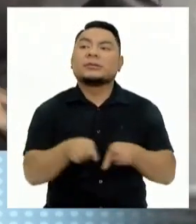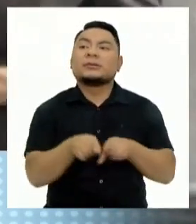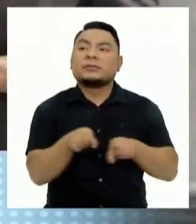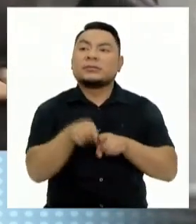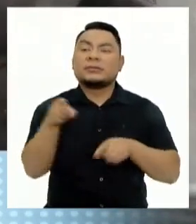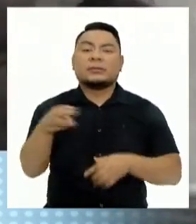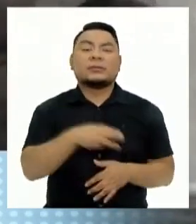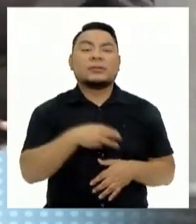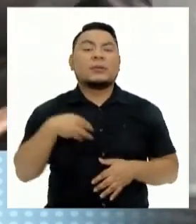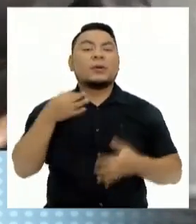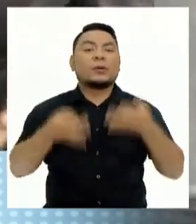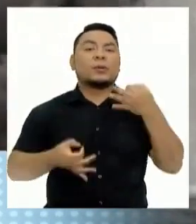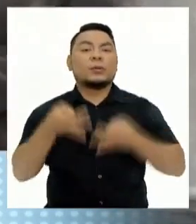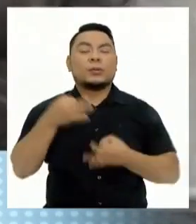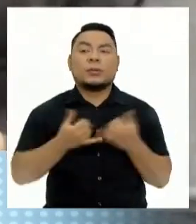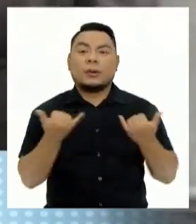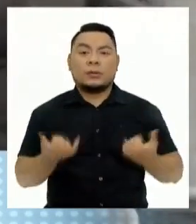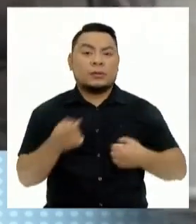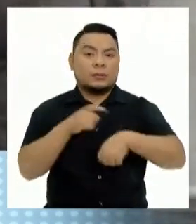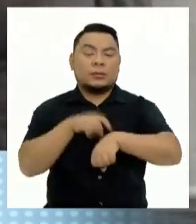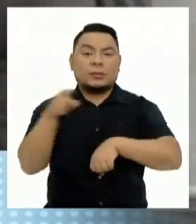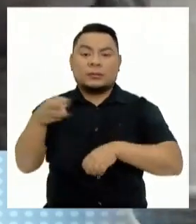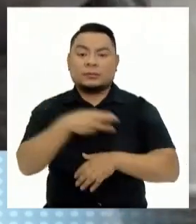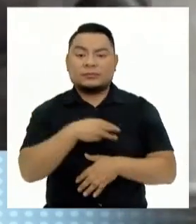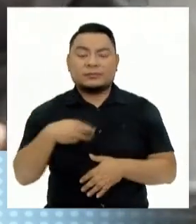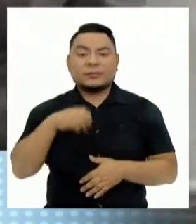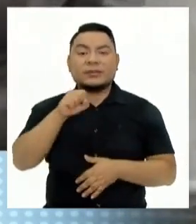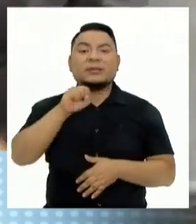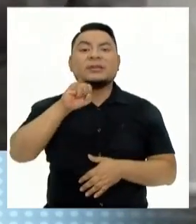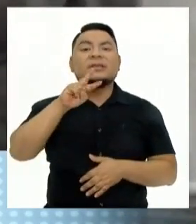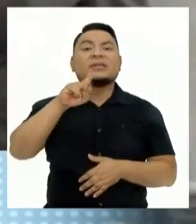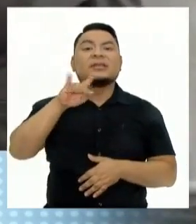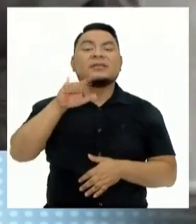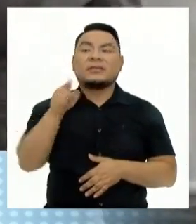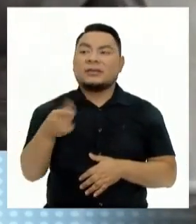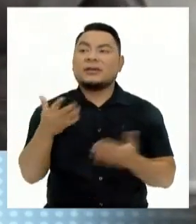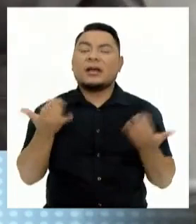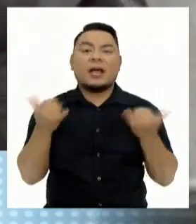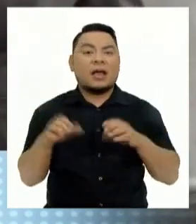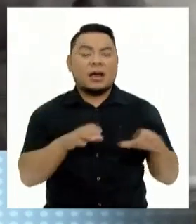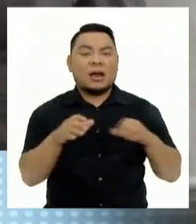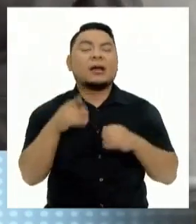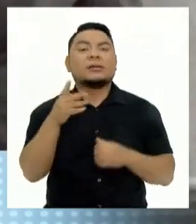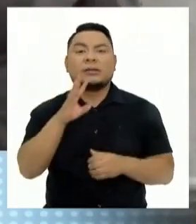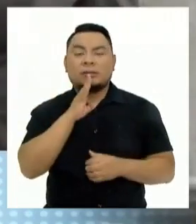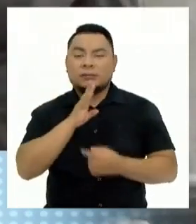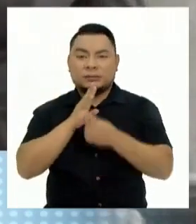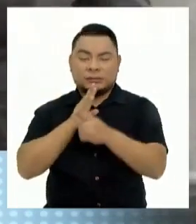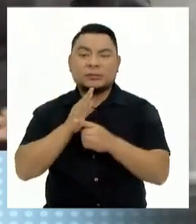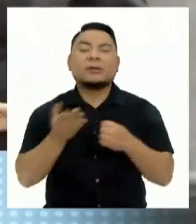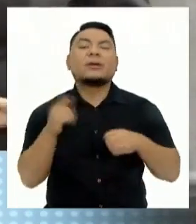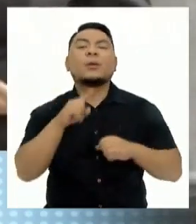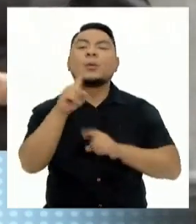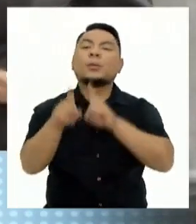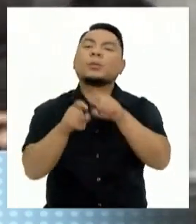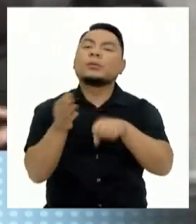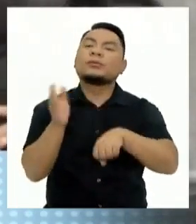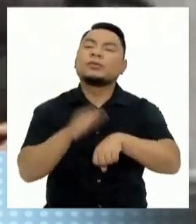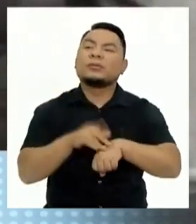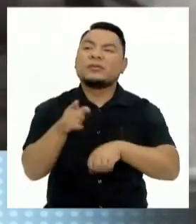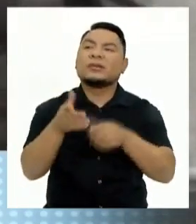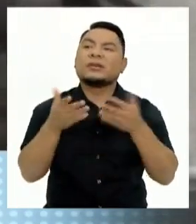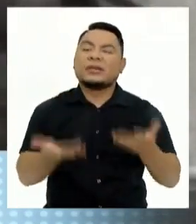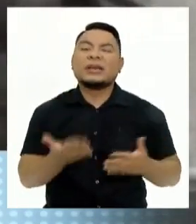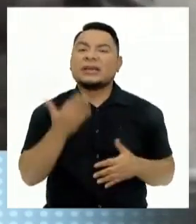el ministro de Justicia. En estos momentos la ministra Silvia Loli está haciendo uso de la palabra ante una pregunta referente